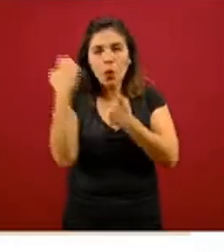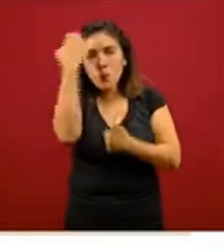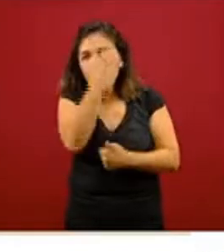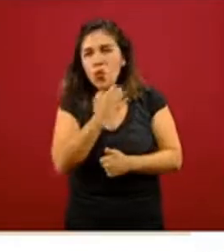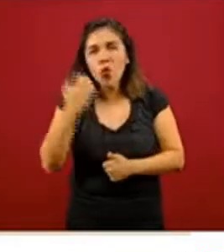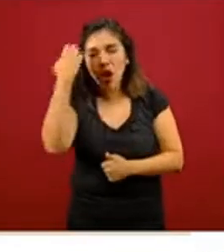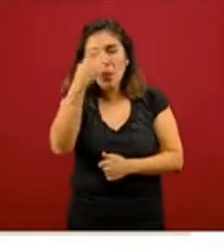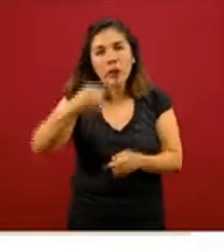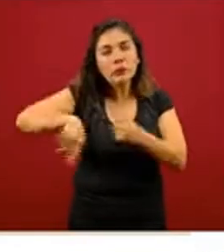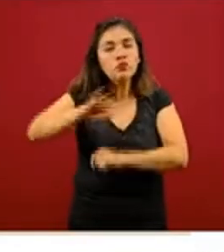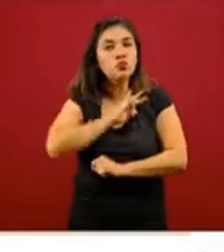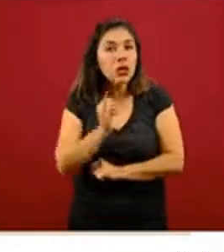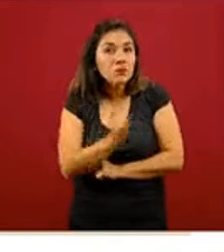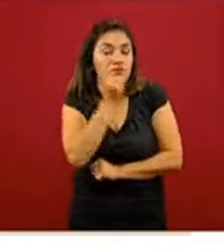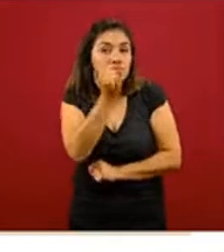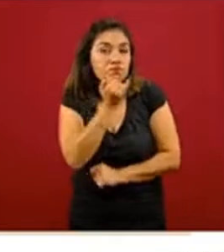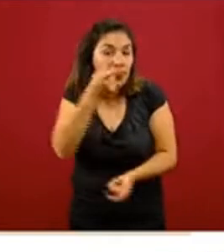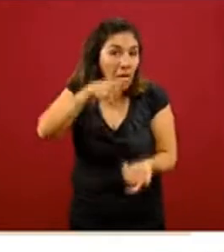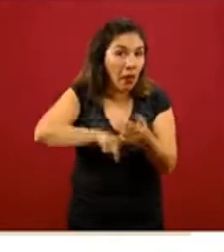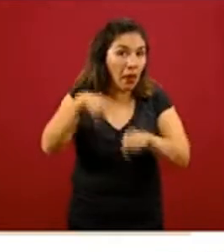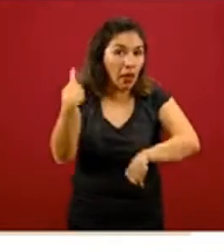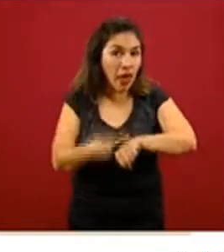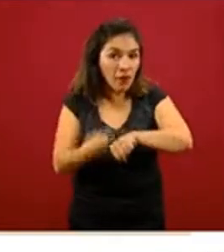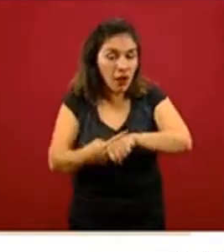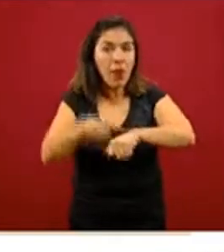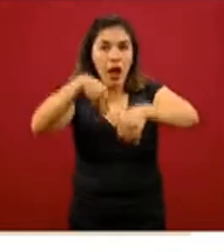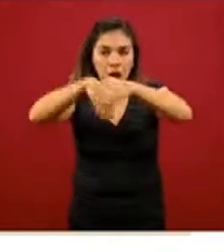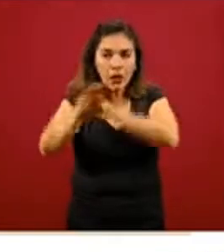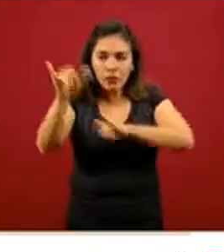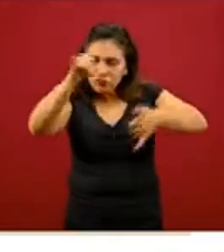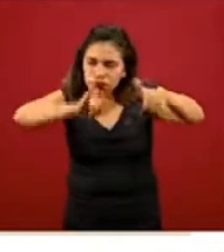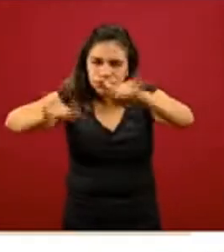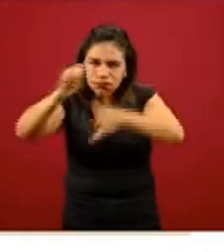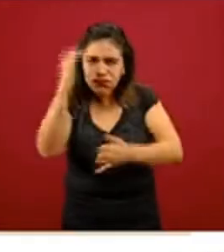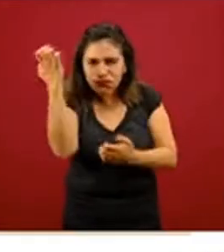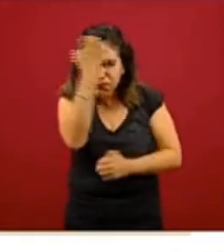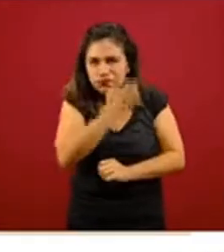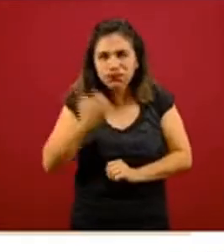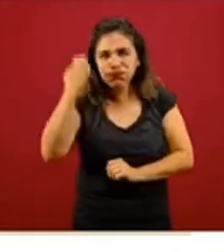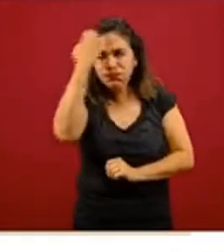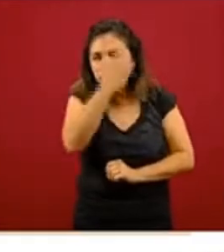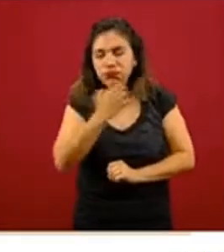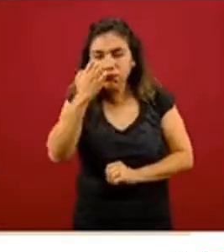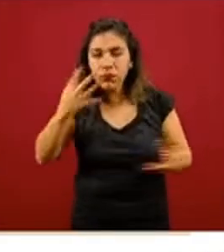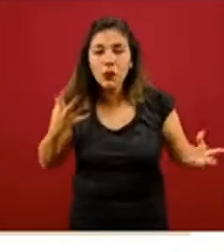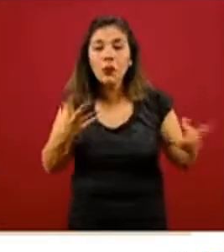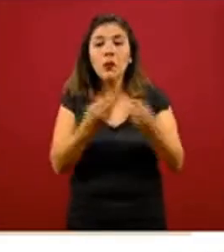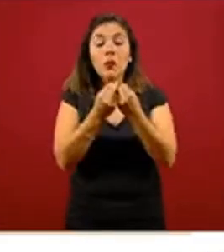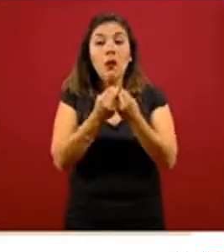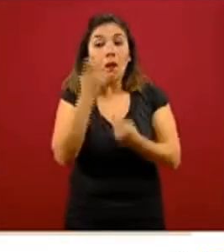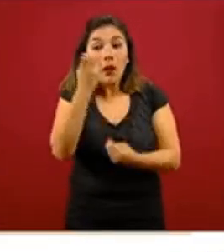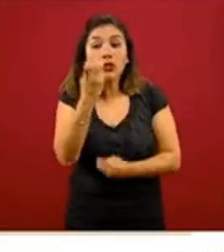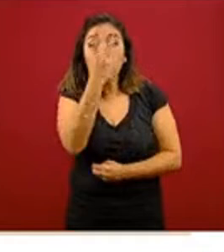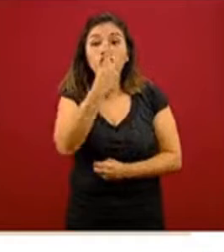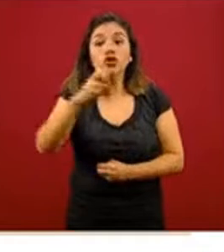como casos sospechosos de COVID, ingresaron al protocolo correspondiente. De este grupo,